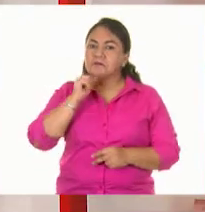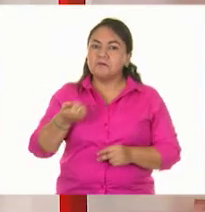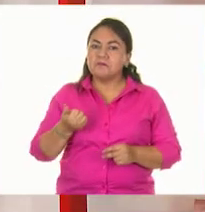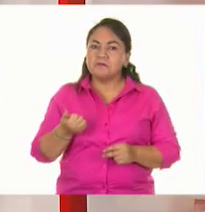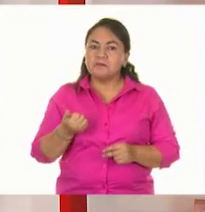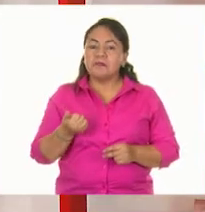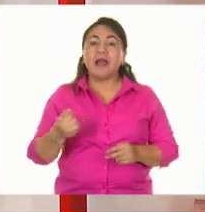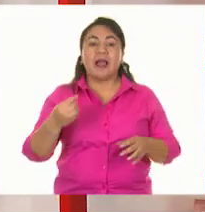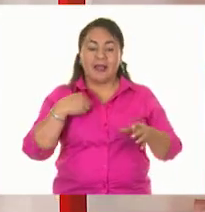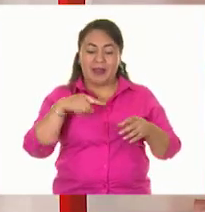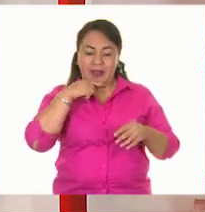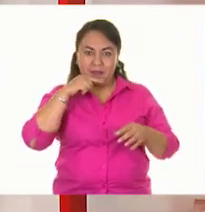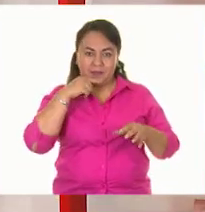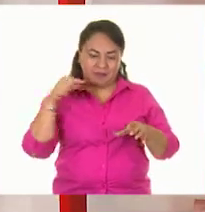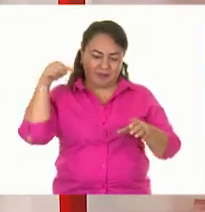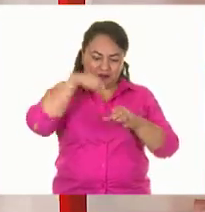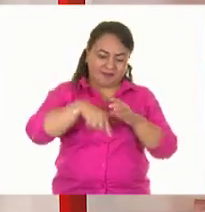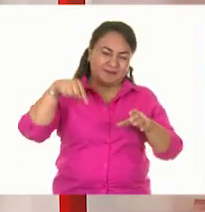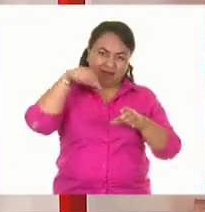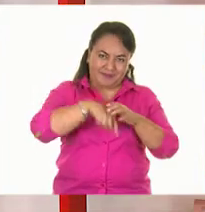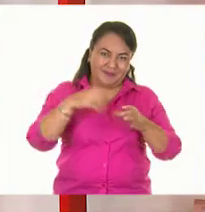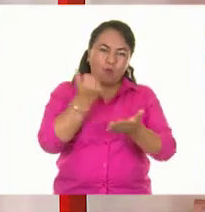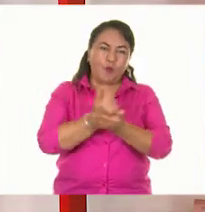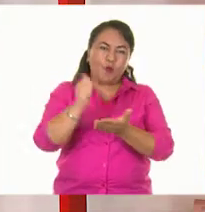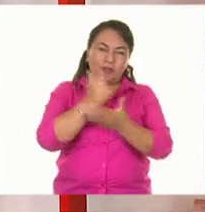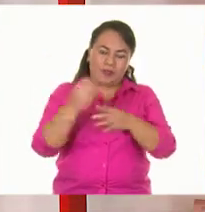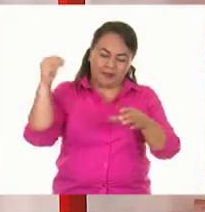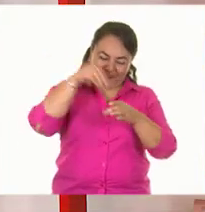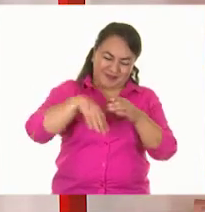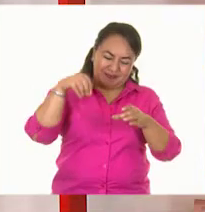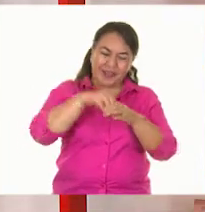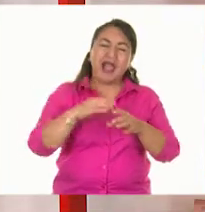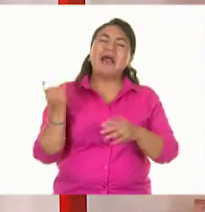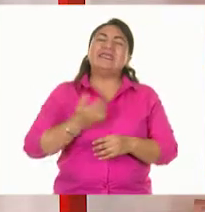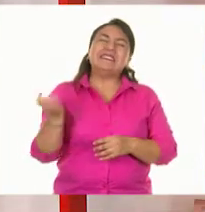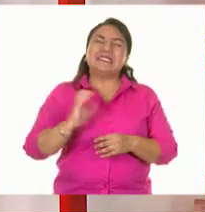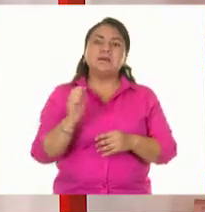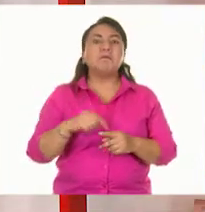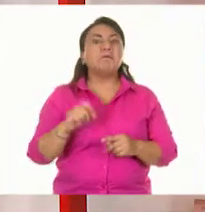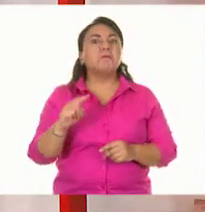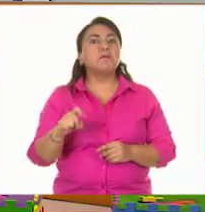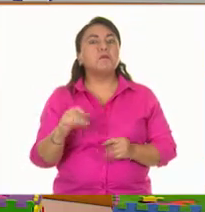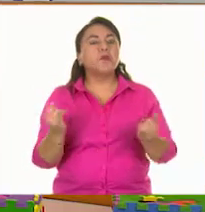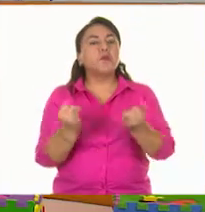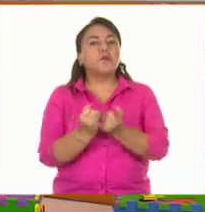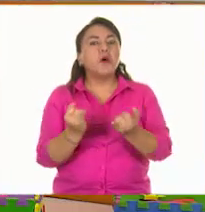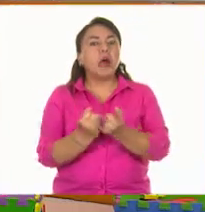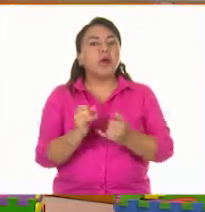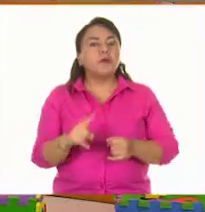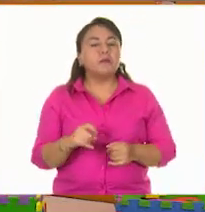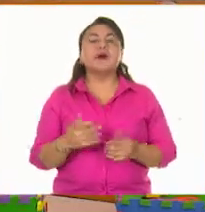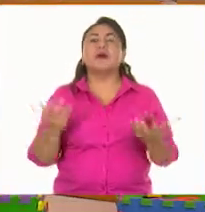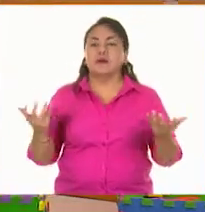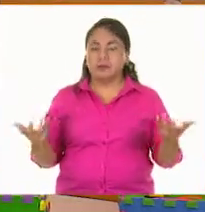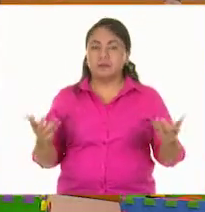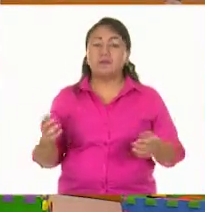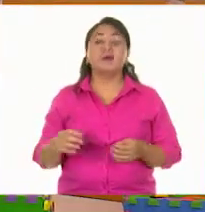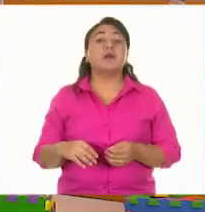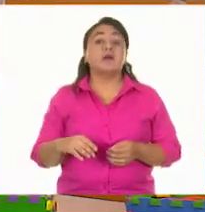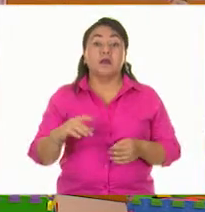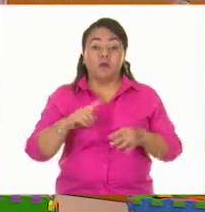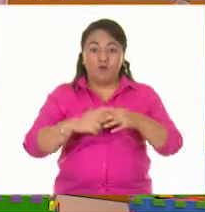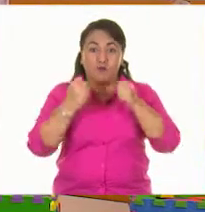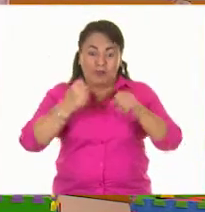Exacto. Aunque metimos los lápices dentro de la botella, los lápices seguían exactamente iguales. Muy bien. Si no se le aplica